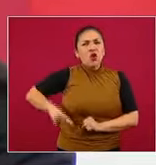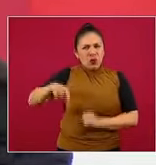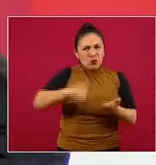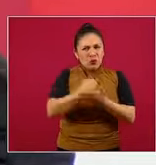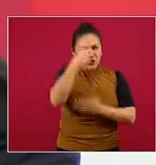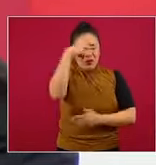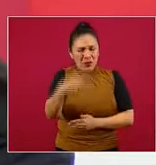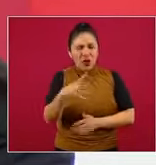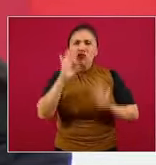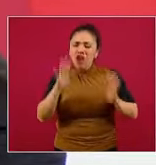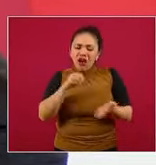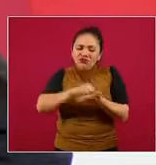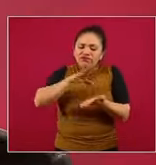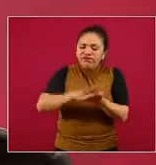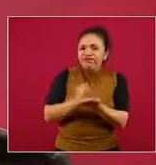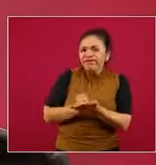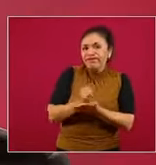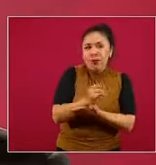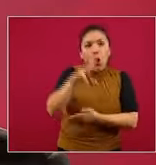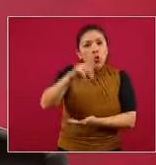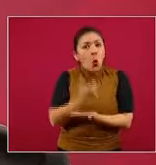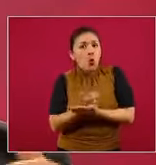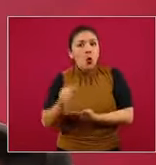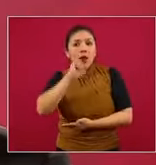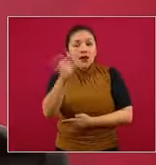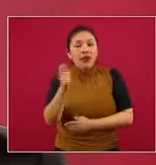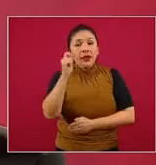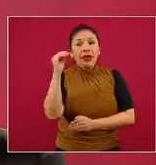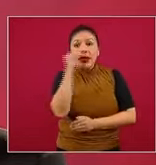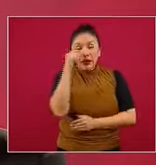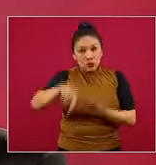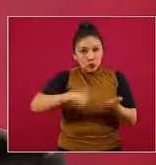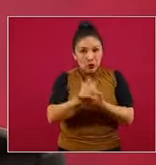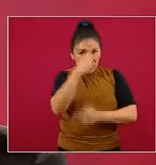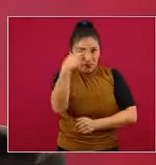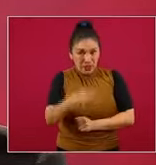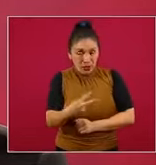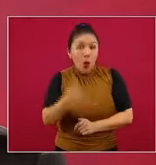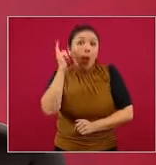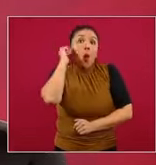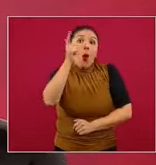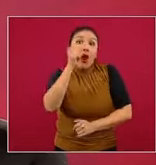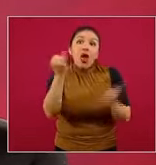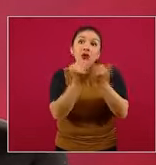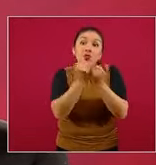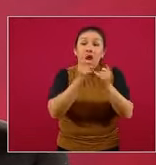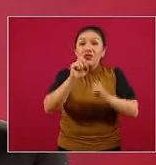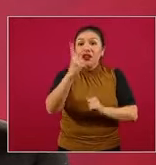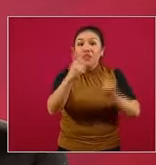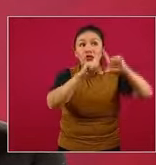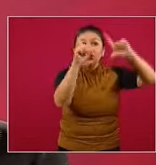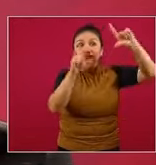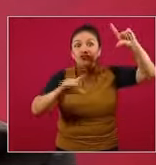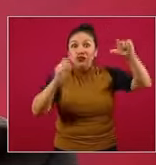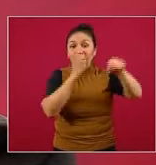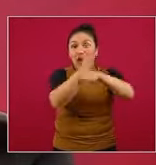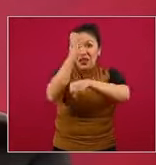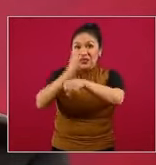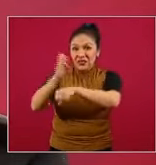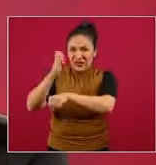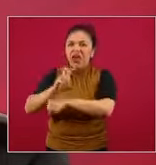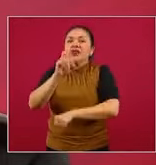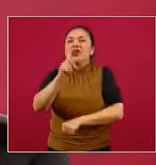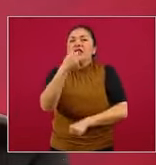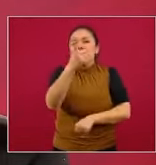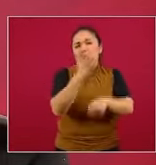México, estableció que se dejaran de cobrar cuotas en la Ciudad de México. Ojalá que en los 32 o las